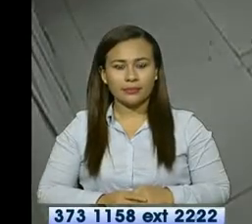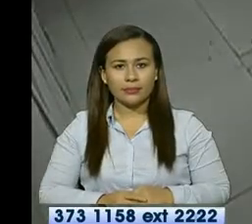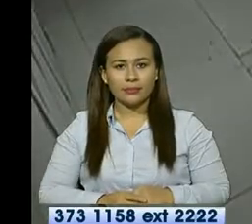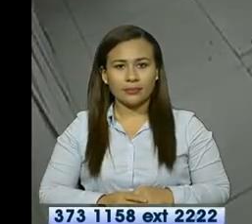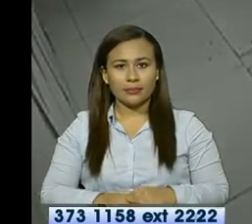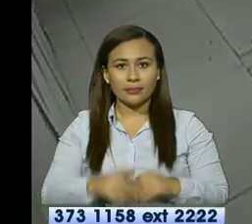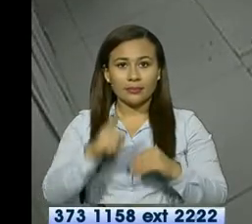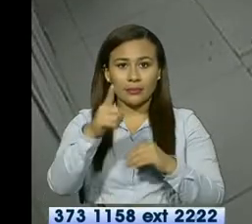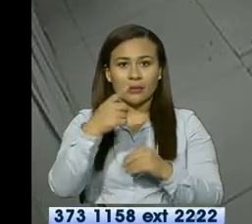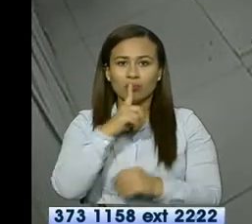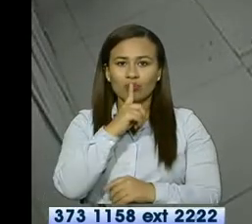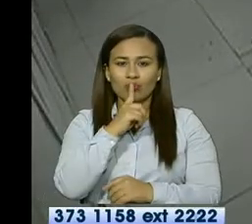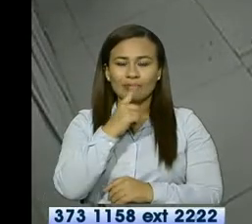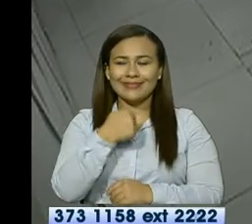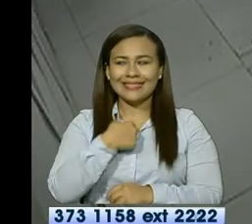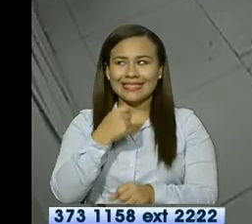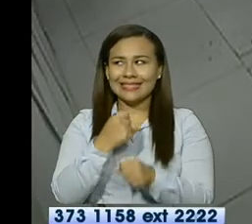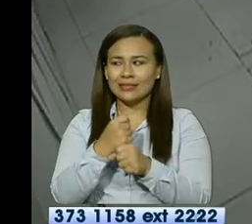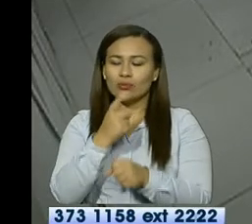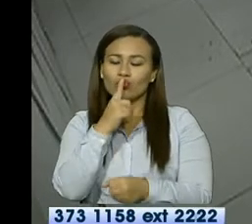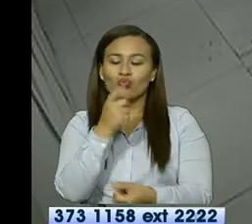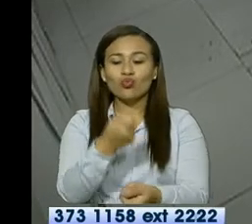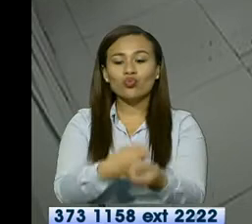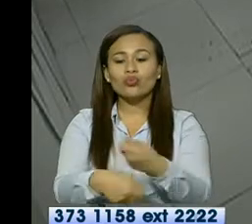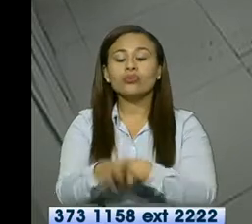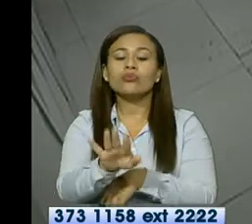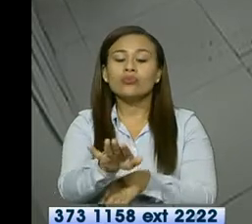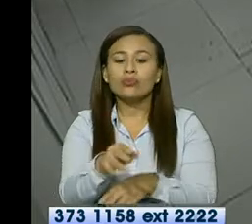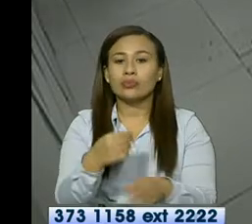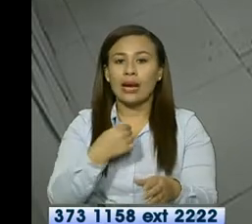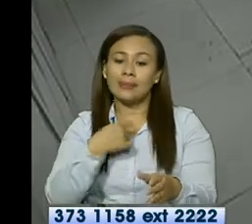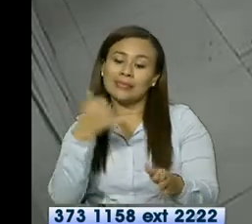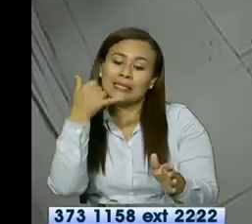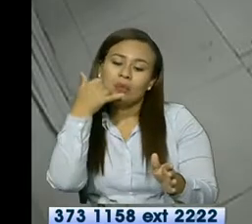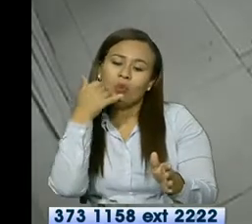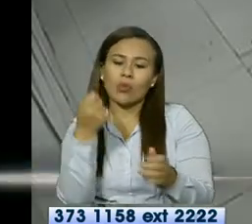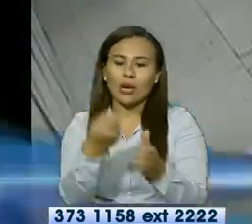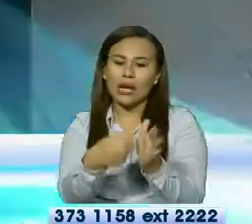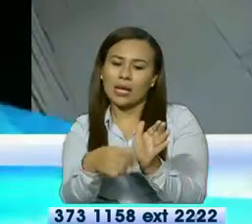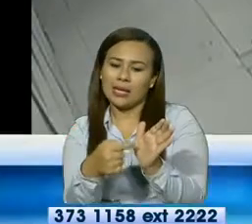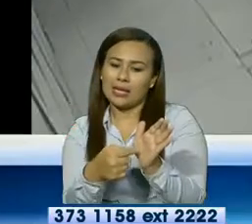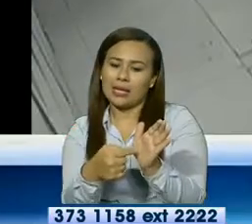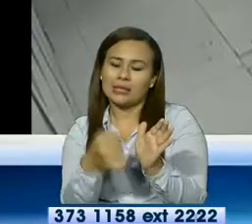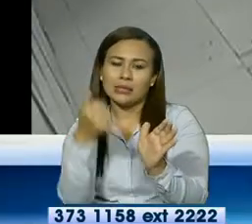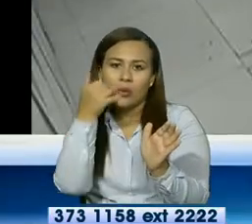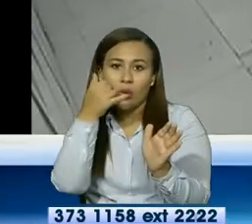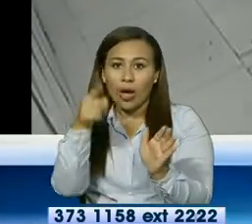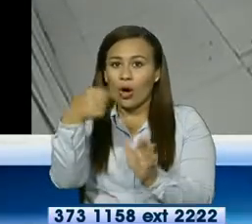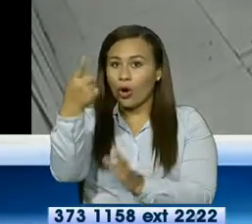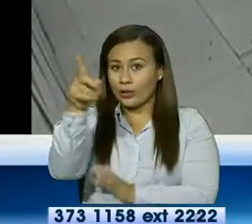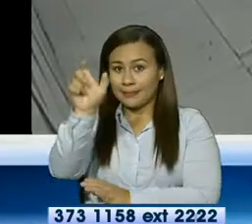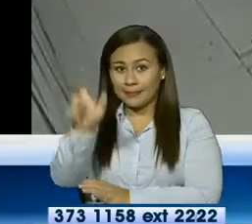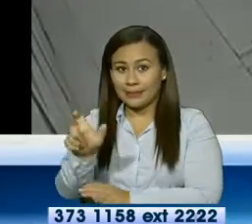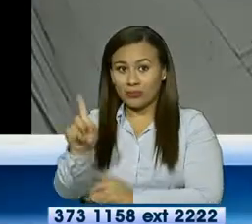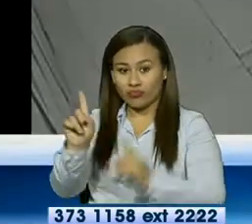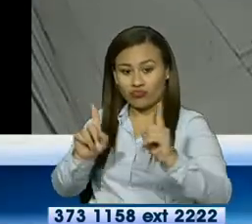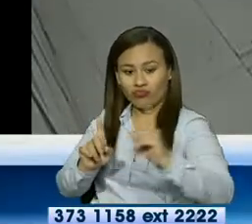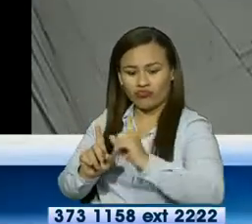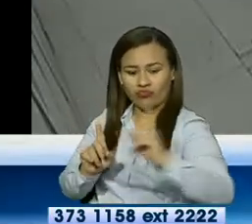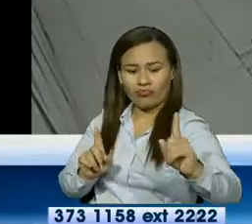Se hicieron pasar como clientes. Uno pidió una recarga a su celular y el otro avanzó a las perchas.